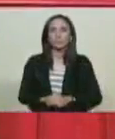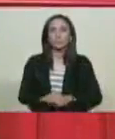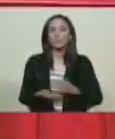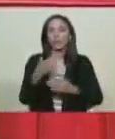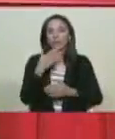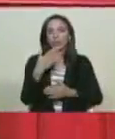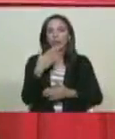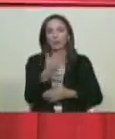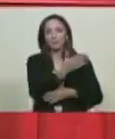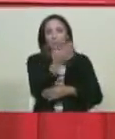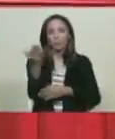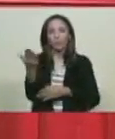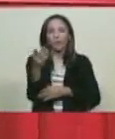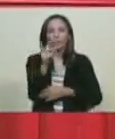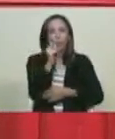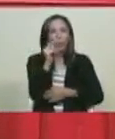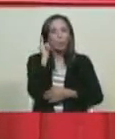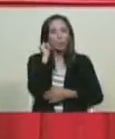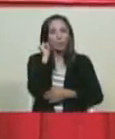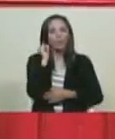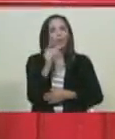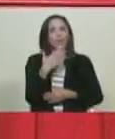Gracias, compañeros, compañeras.